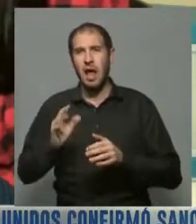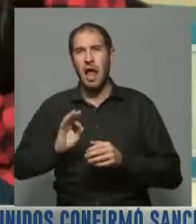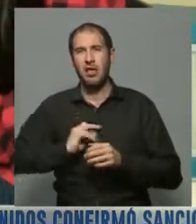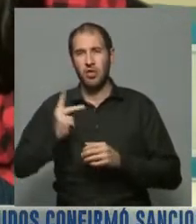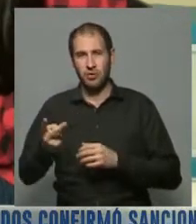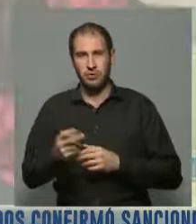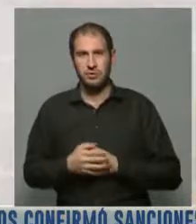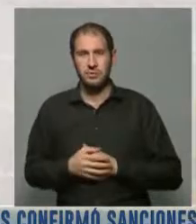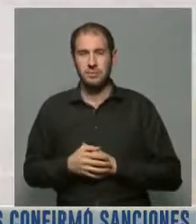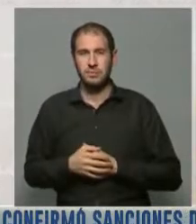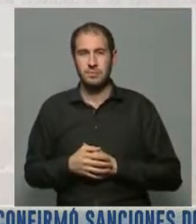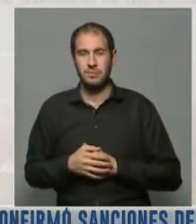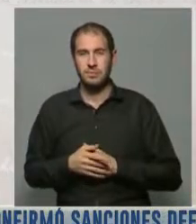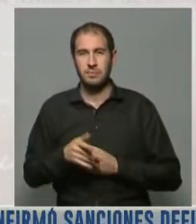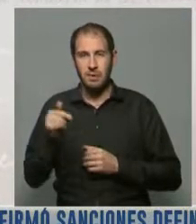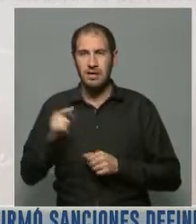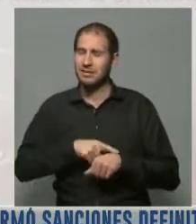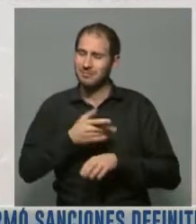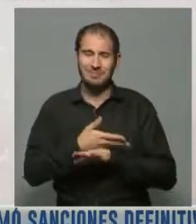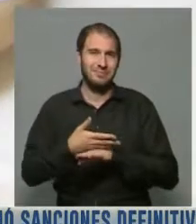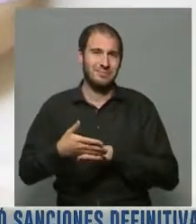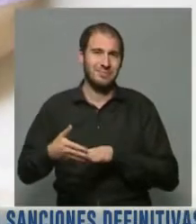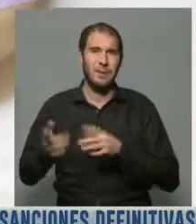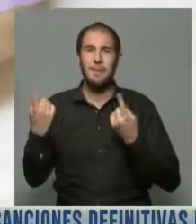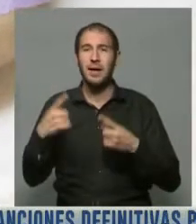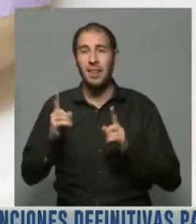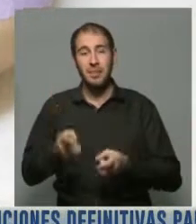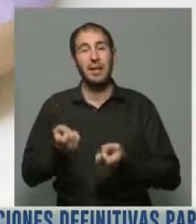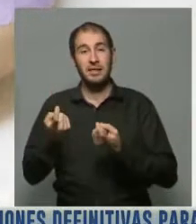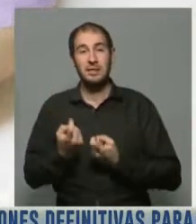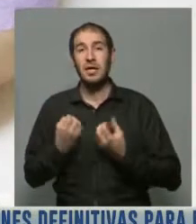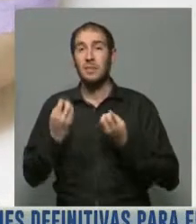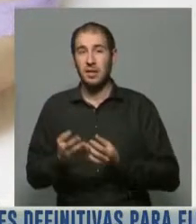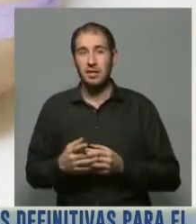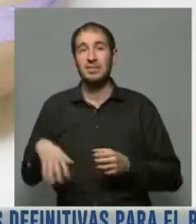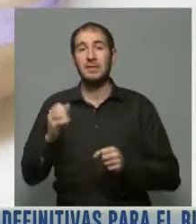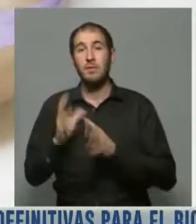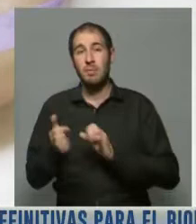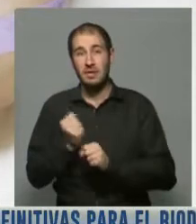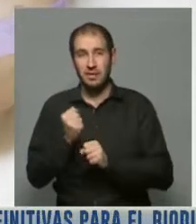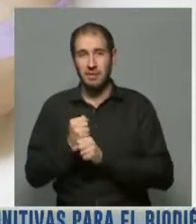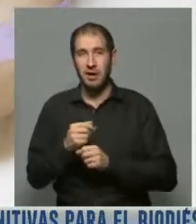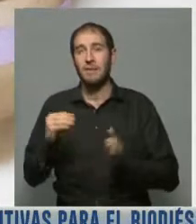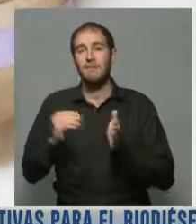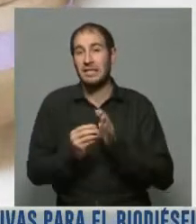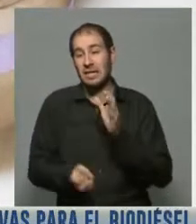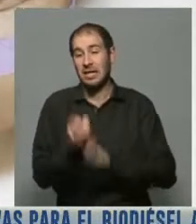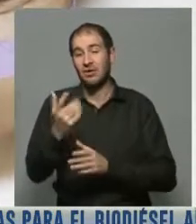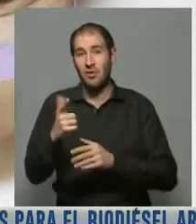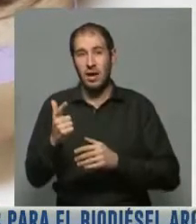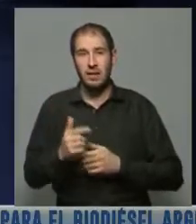2 años. Sí, es mucho tiempo, pero también uh-huh fue muy necesario porque trabajar así sin fecha de estreno,